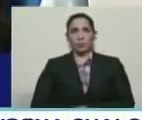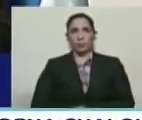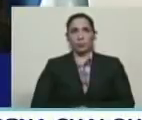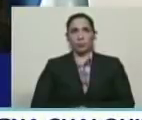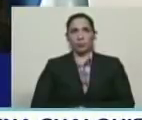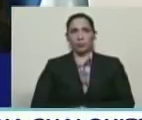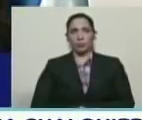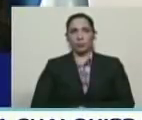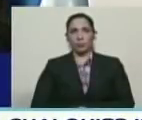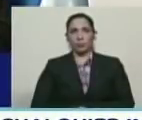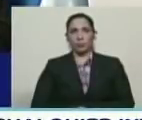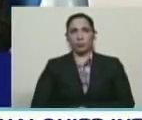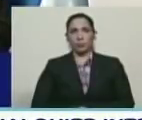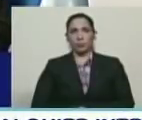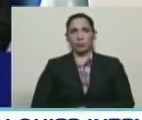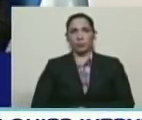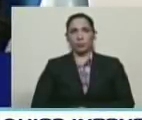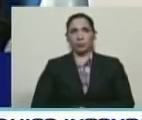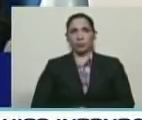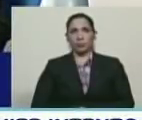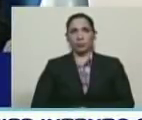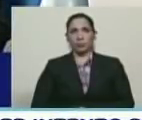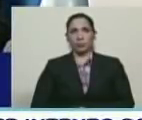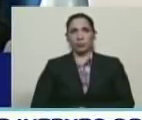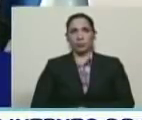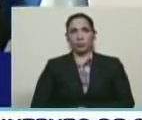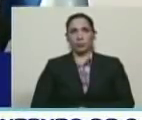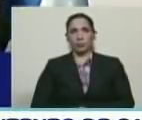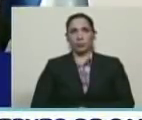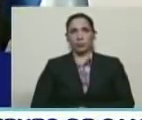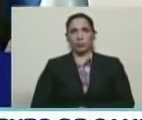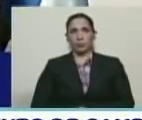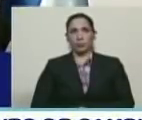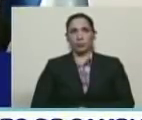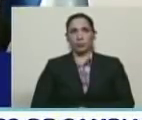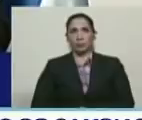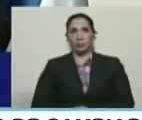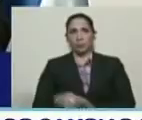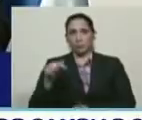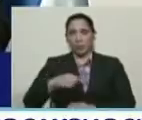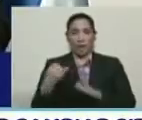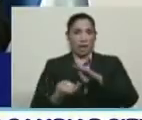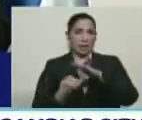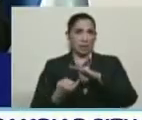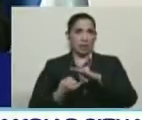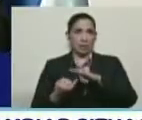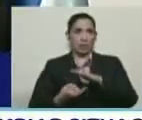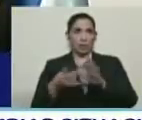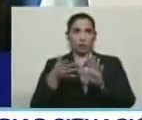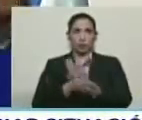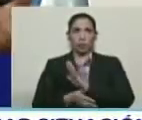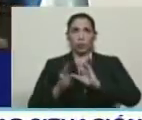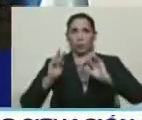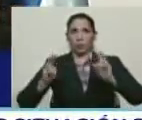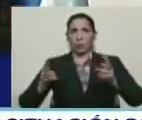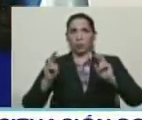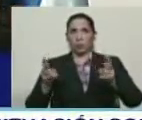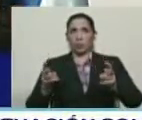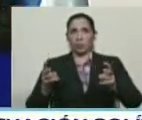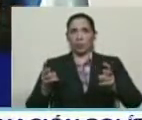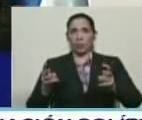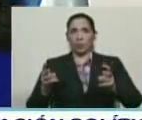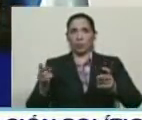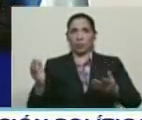49 años que esta institución tiene con ese nombre. Antes era Fiscalía General de la República,